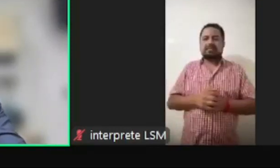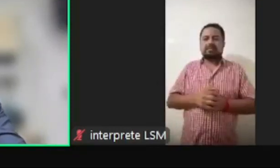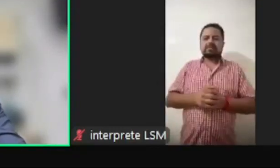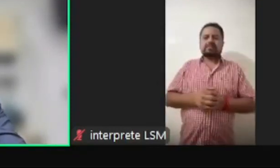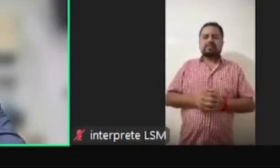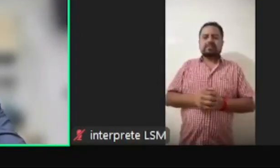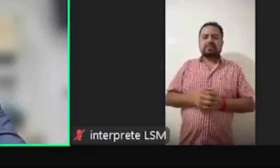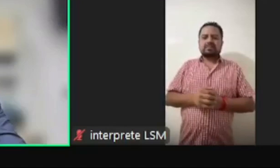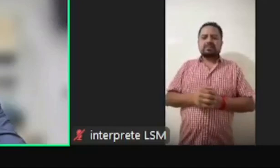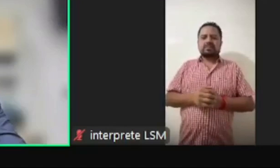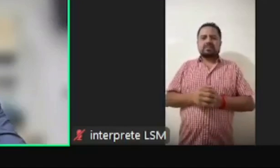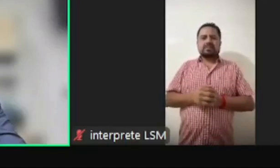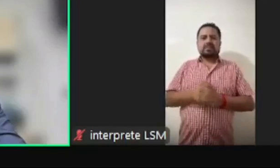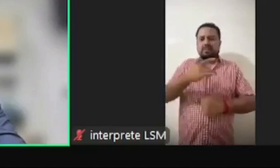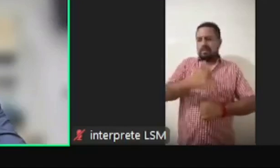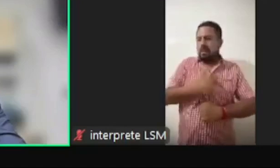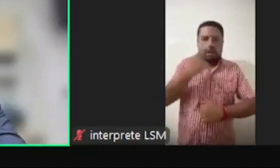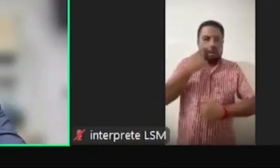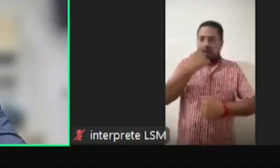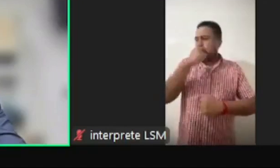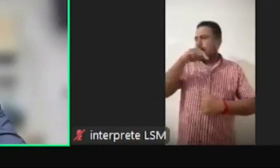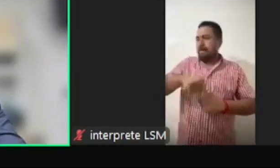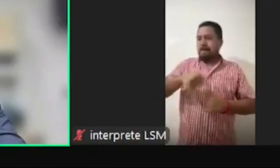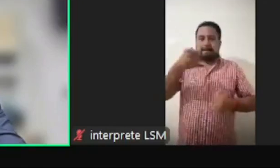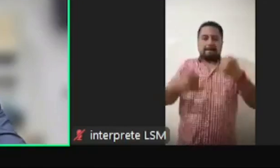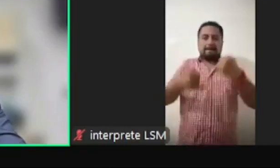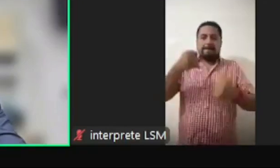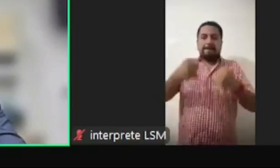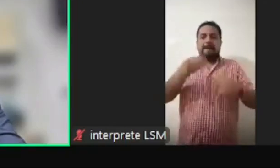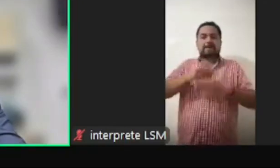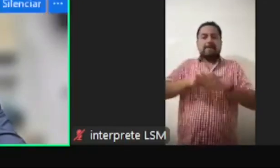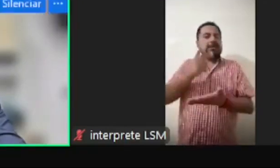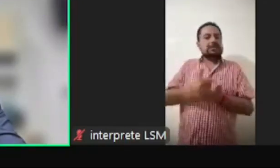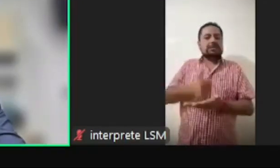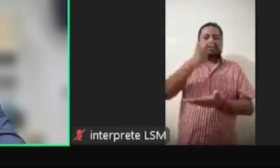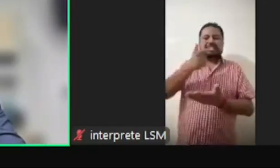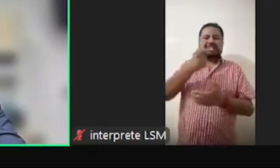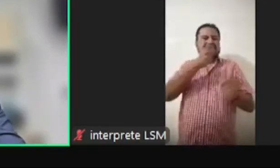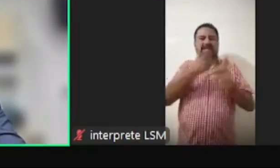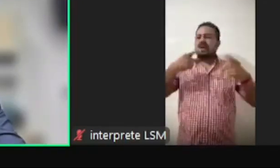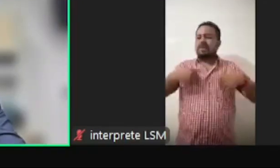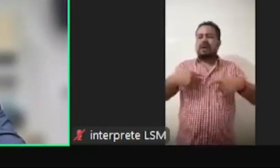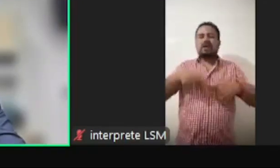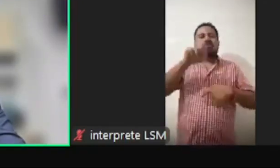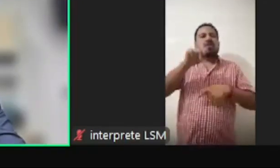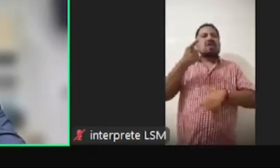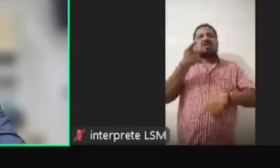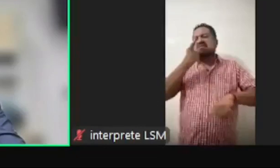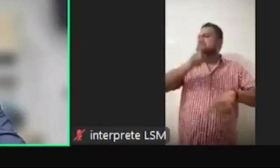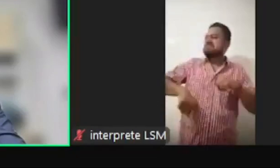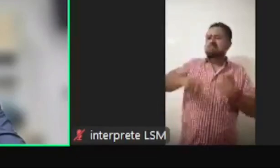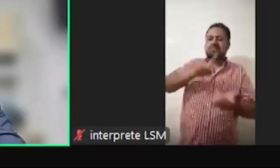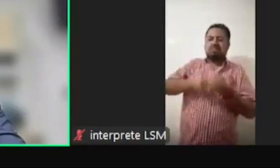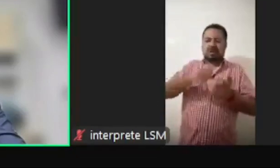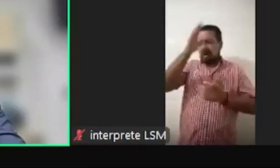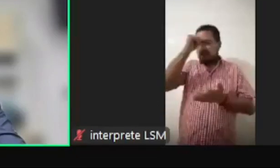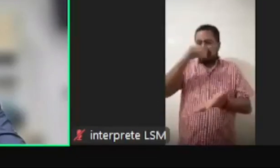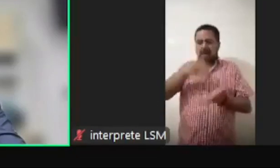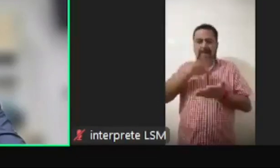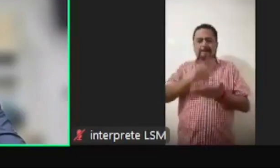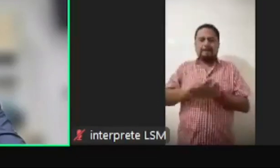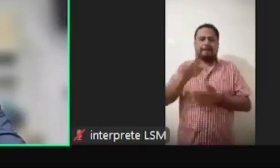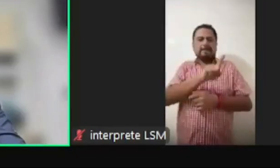Pretensión que este tribunal considera inoperantes los agravios planteados por los recurrentes porque no combaten por visos propios el acuerdo impugnado 103, sino